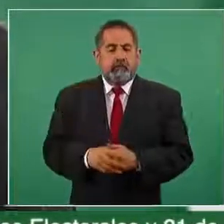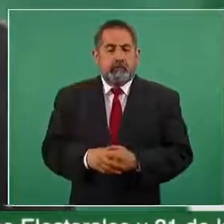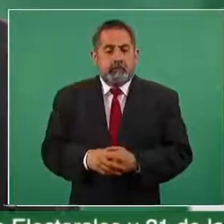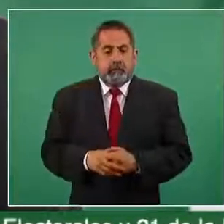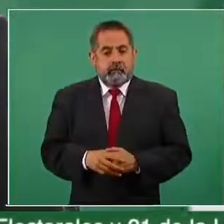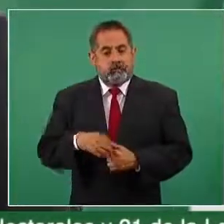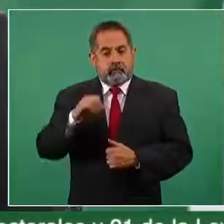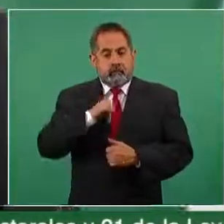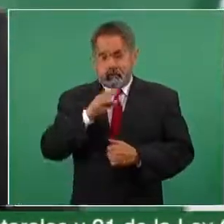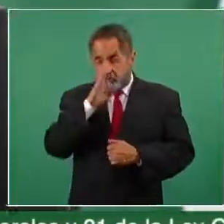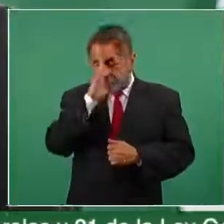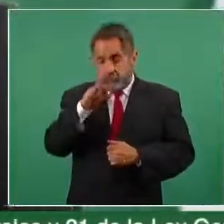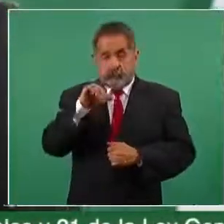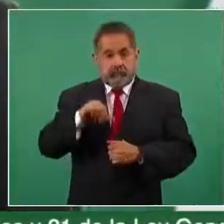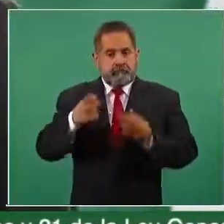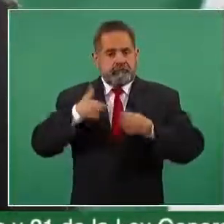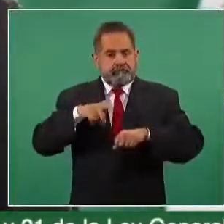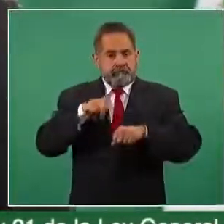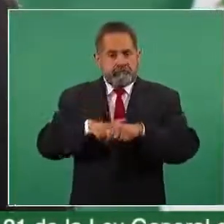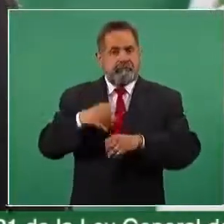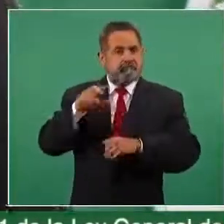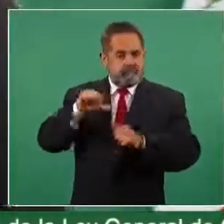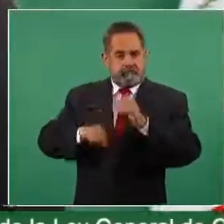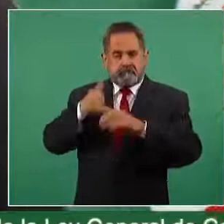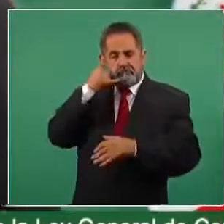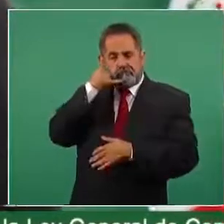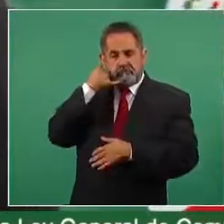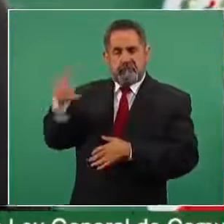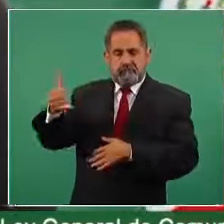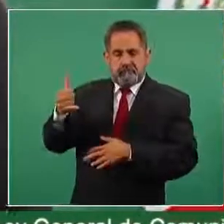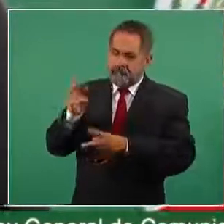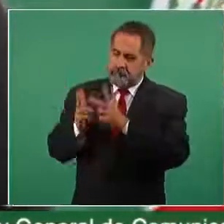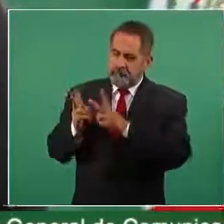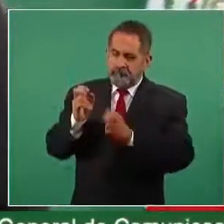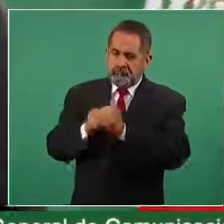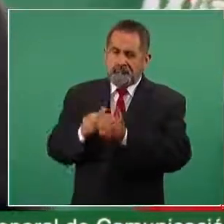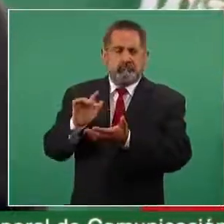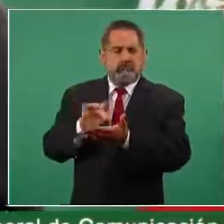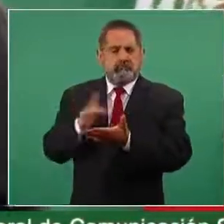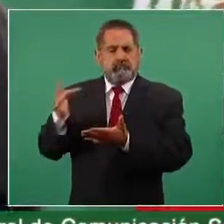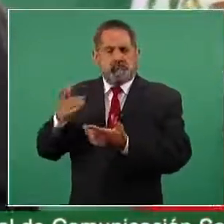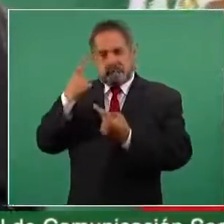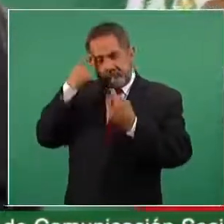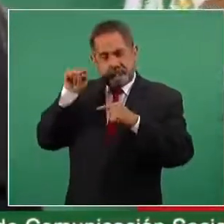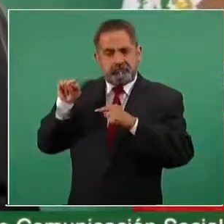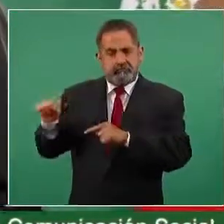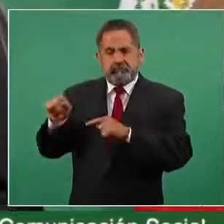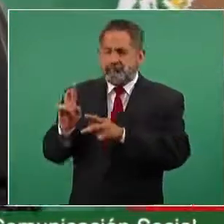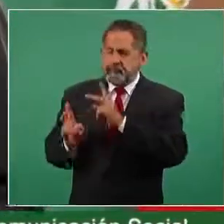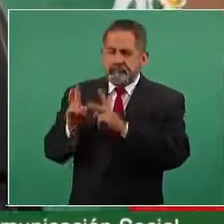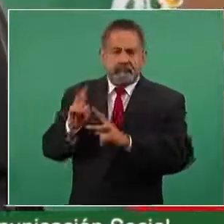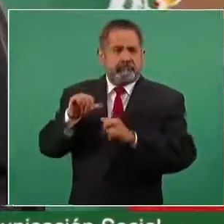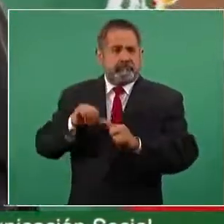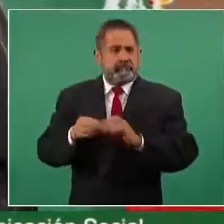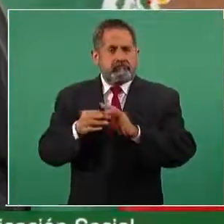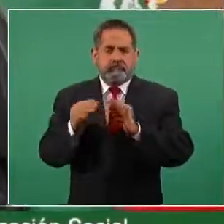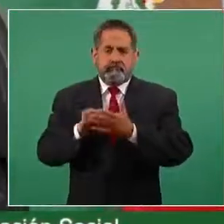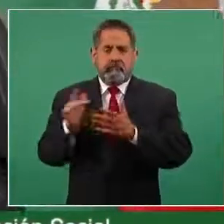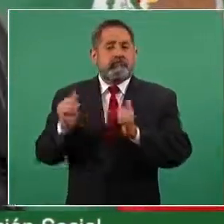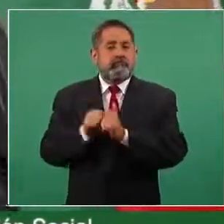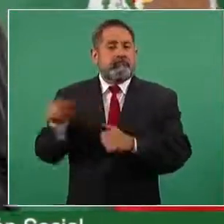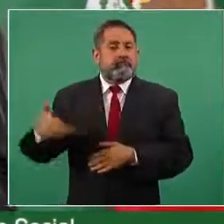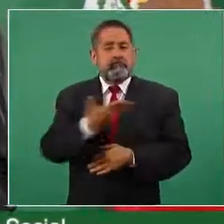manera directa, personal, porque voy a hablar para agradecer este gesto solidario con